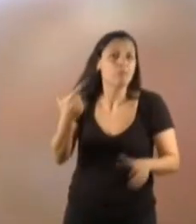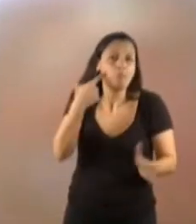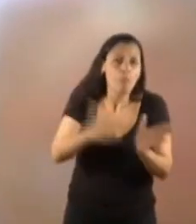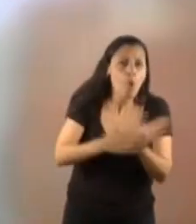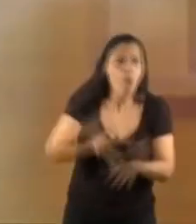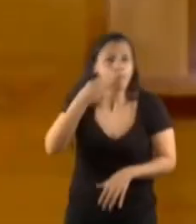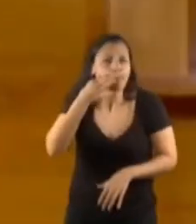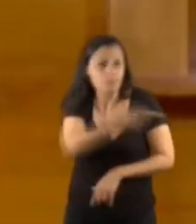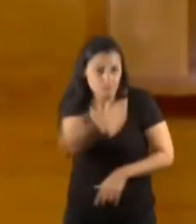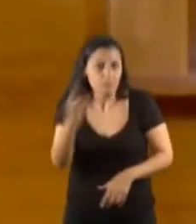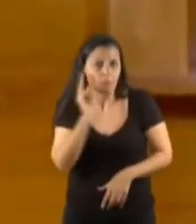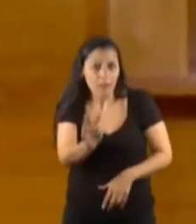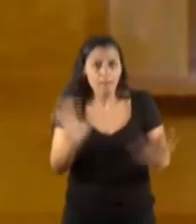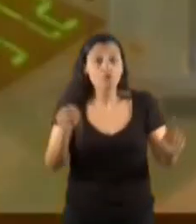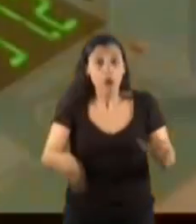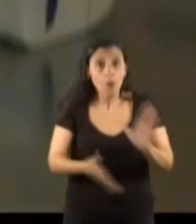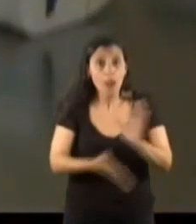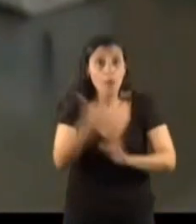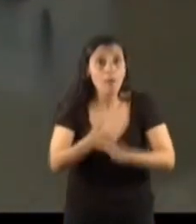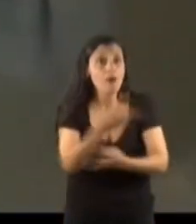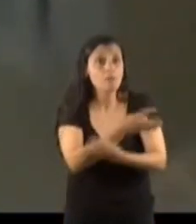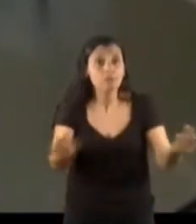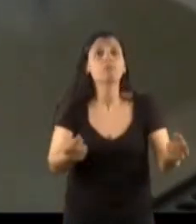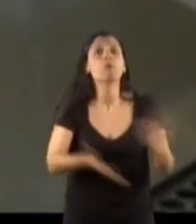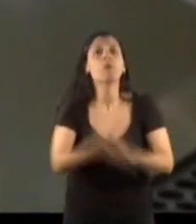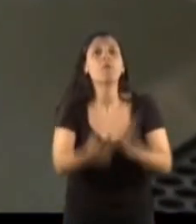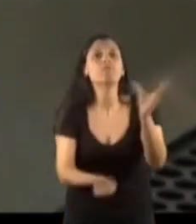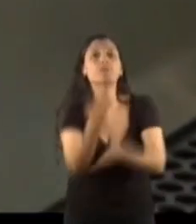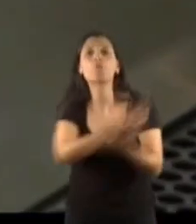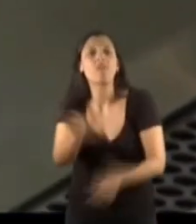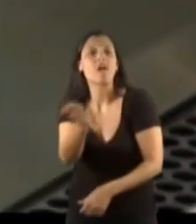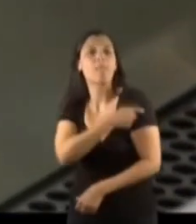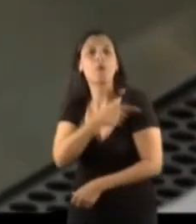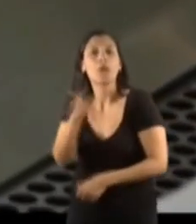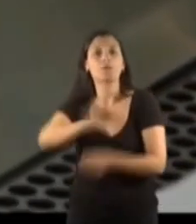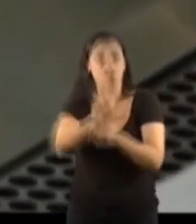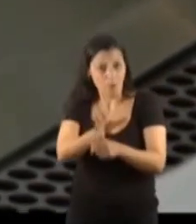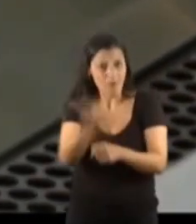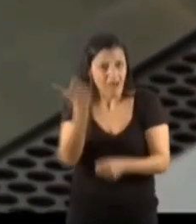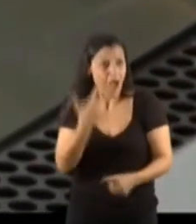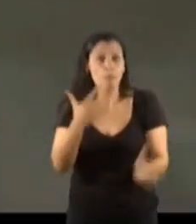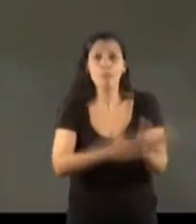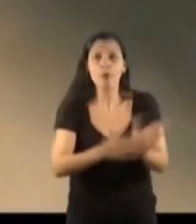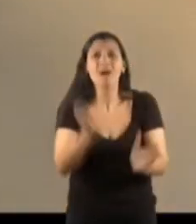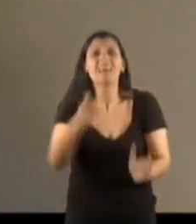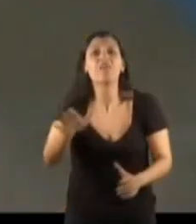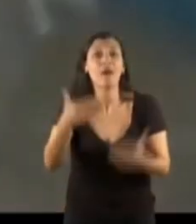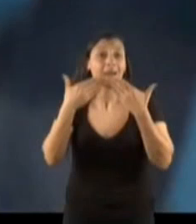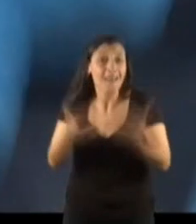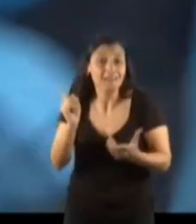vean que estamos terminando en este momento de construir nuestra propia vacuna contra el covid y quiénes la hicieron nuestra